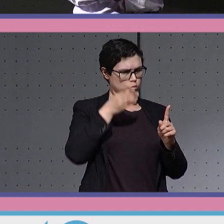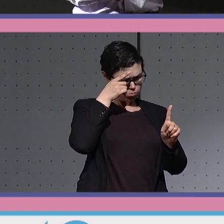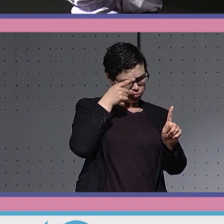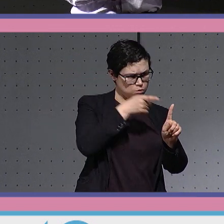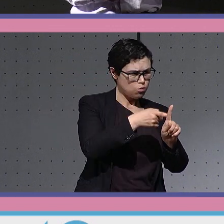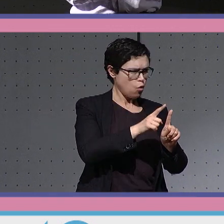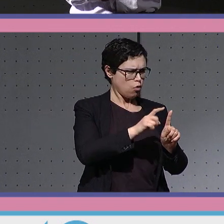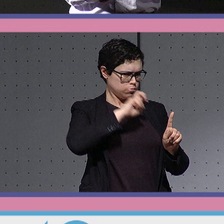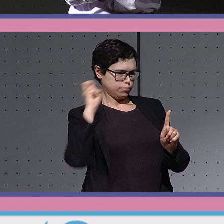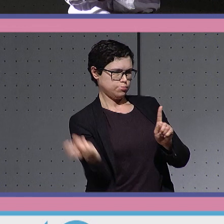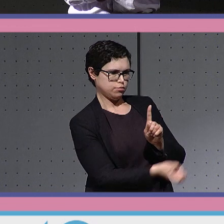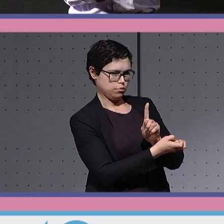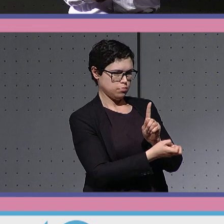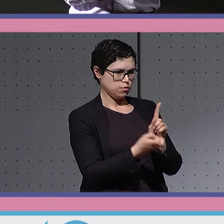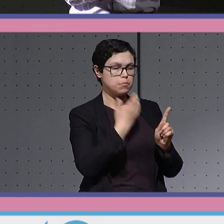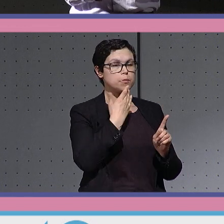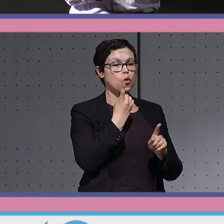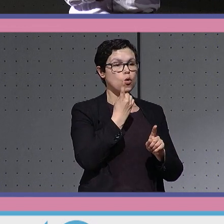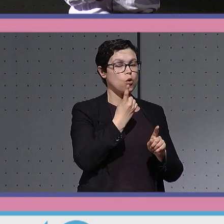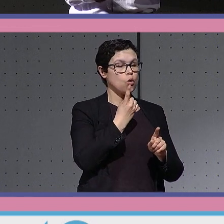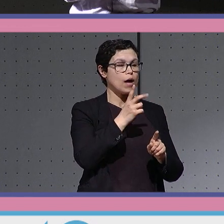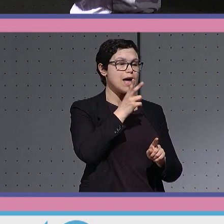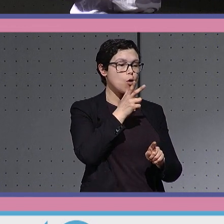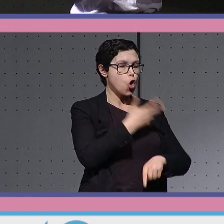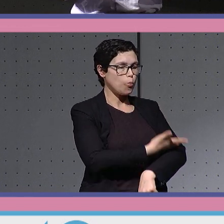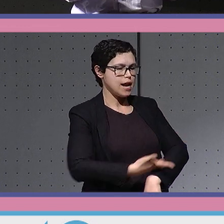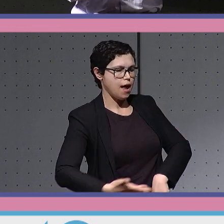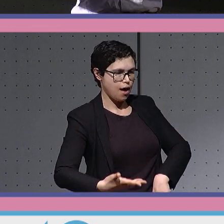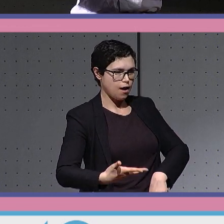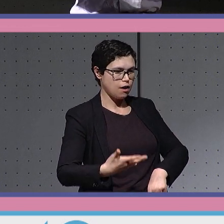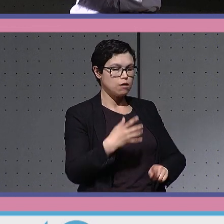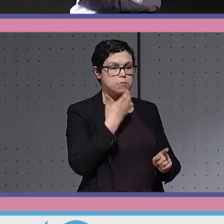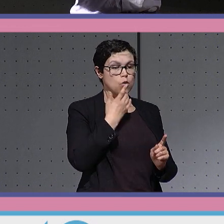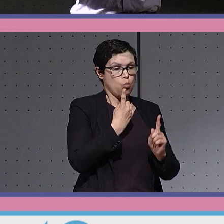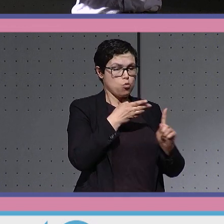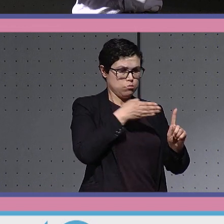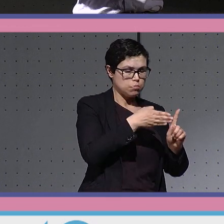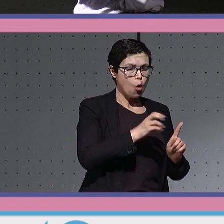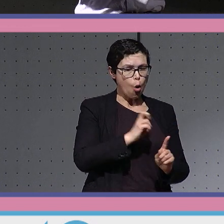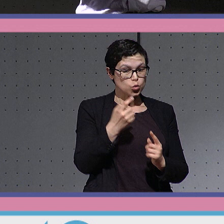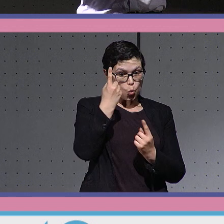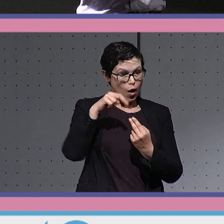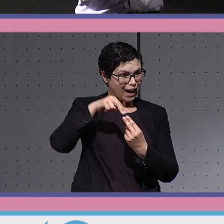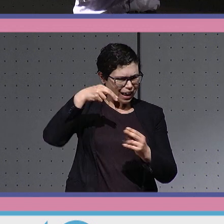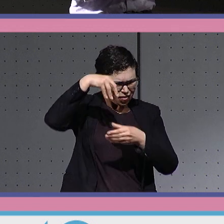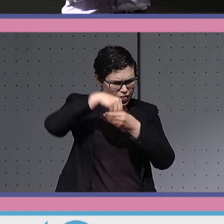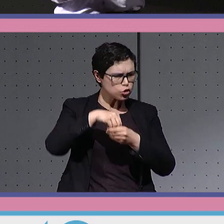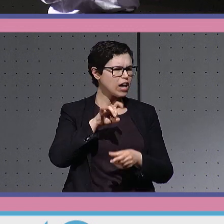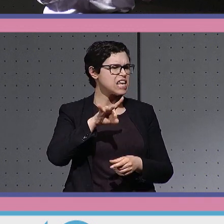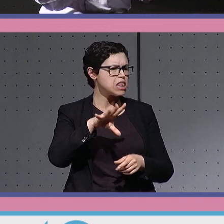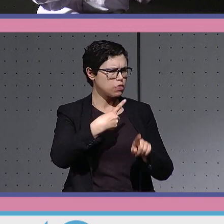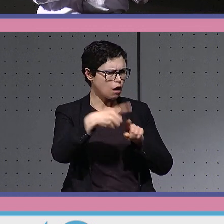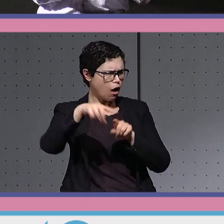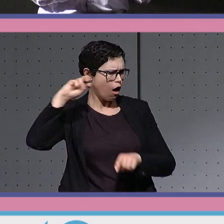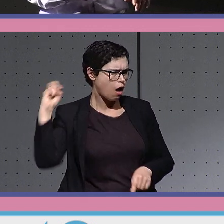hace la hemoglobina hace solo la hemoglobina, pero hay genes que hacen más de una cosa, que hacen 5, 10, 15 cosas. Esto también